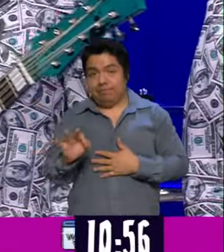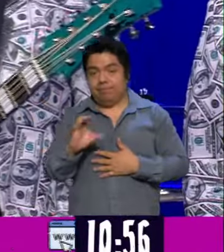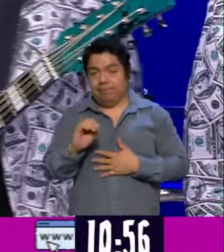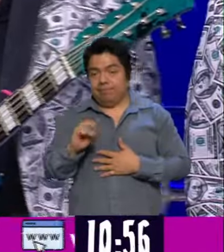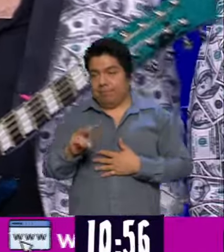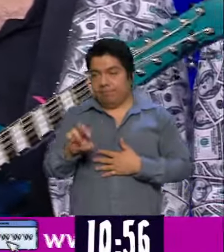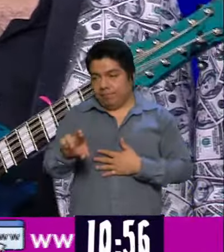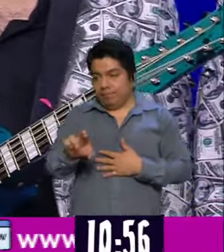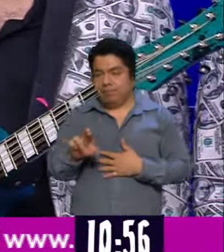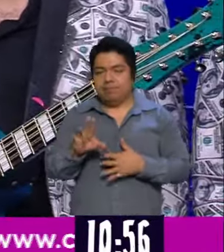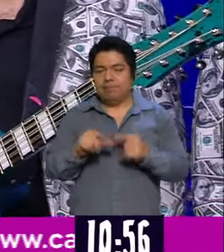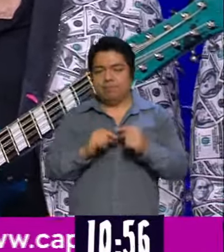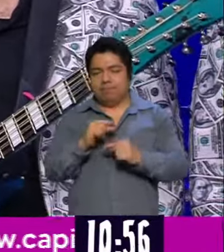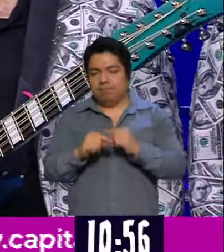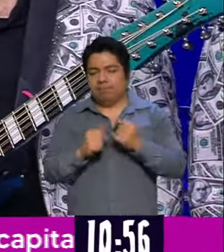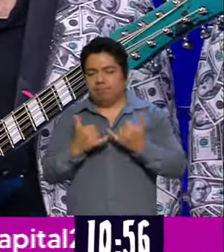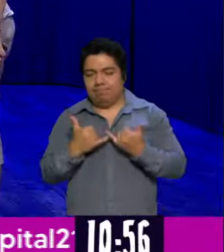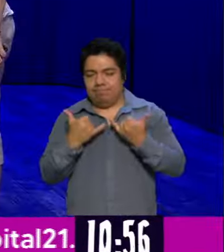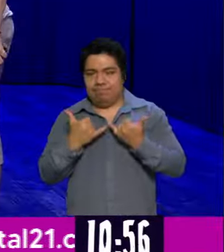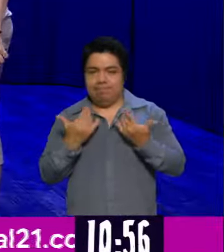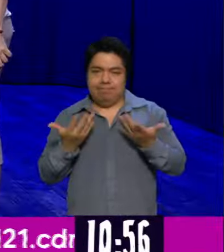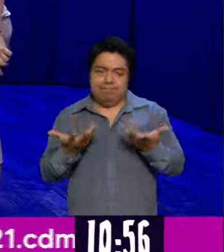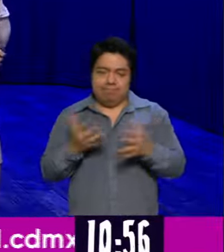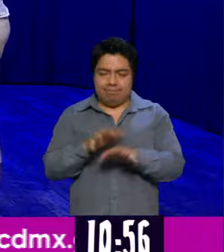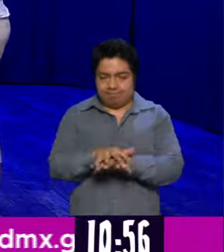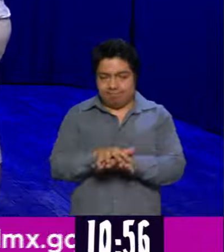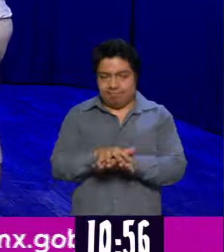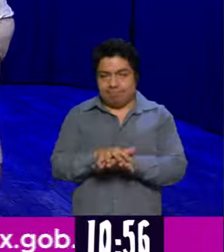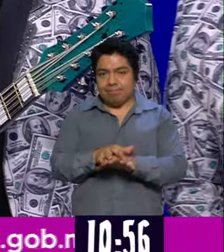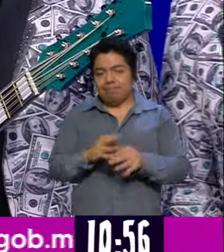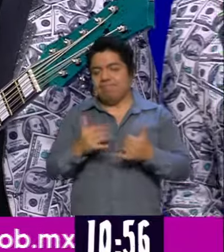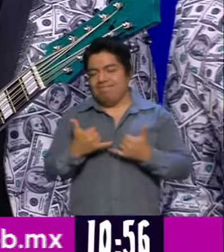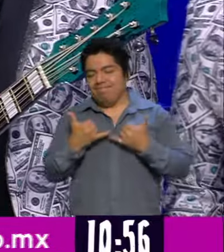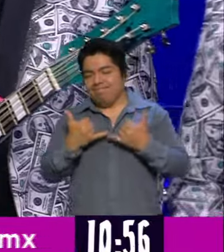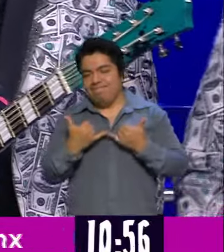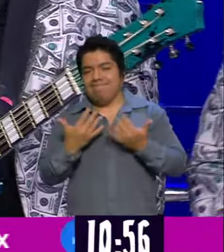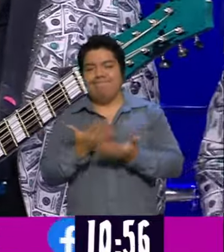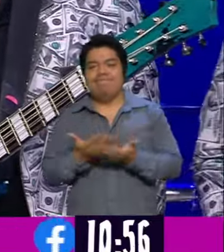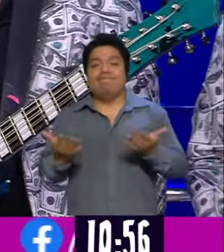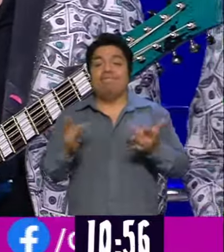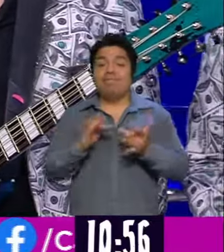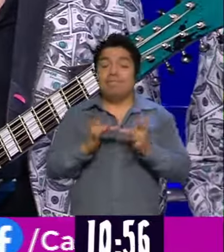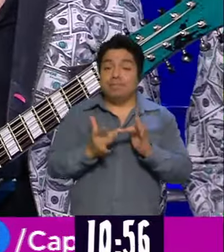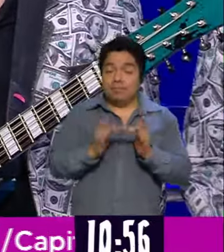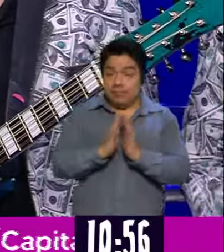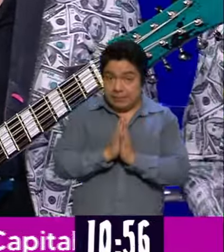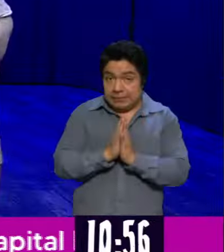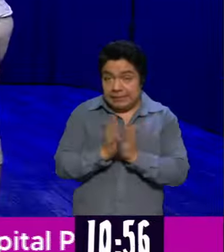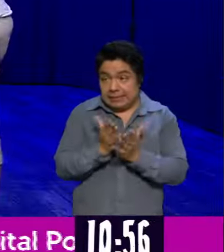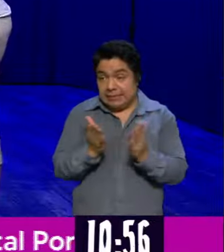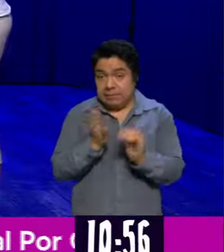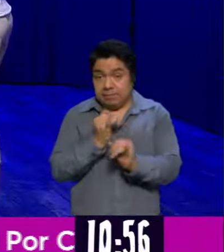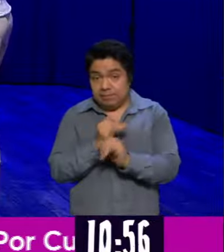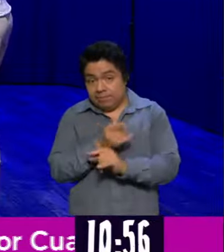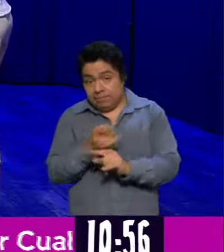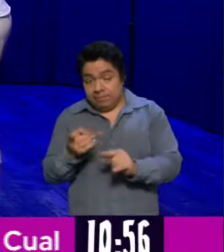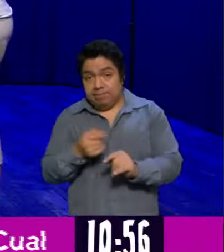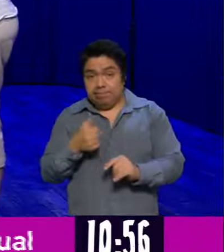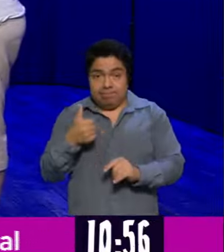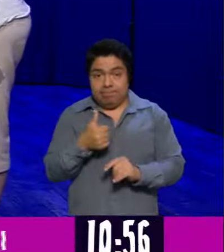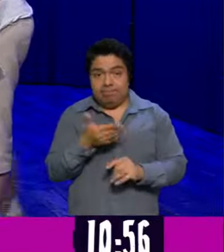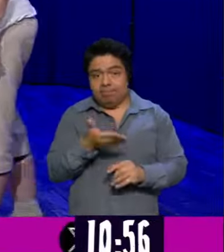salir, pero quisimos igual hacerlos a nuestro estilo. Eso. Y pues hacen juvenil, está, todo lo hacen juvenil. Redes para que todo el mundo siga aquí al